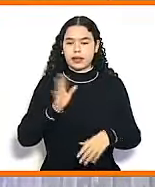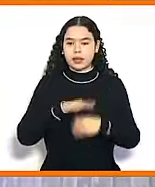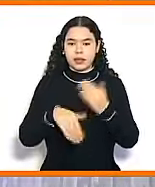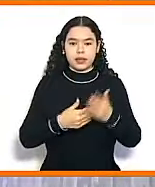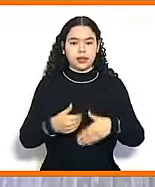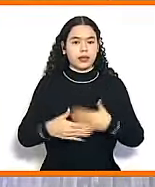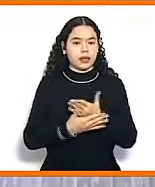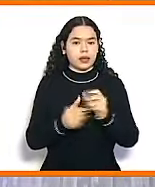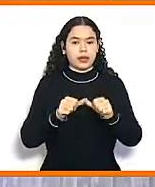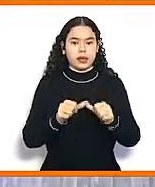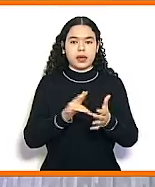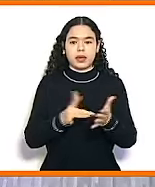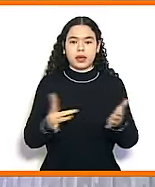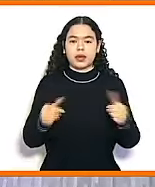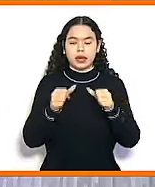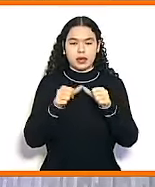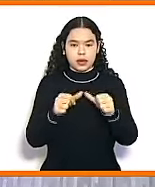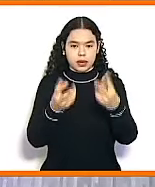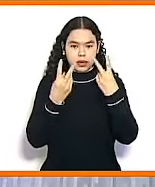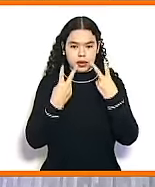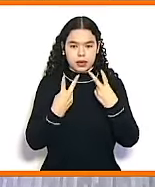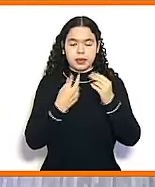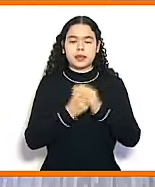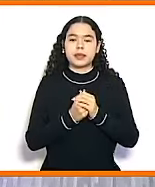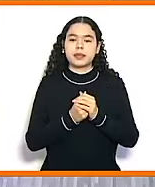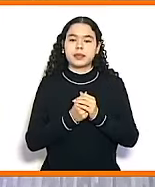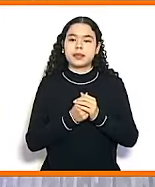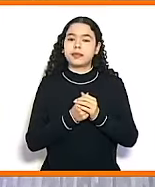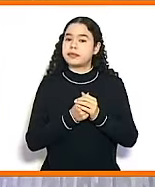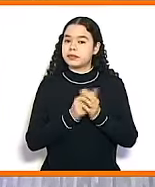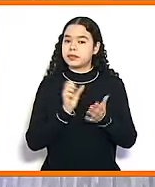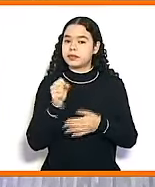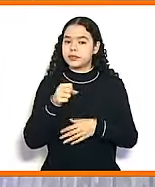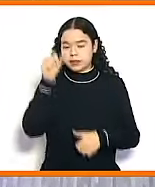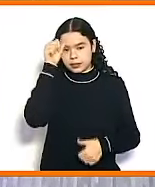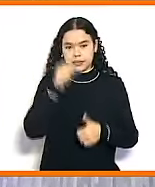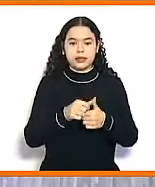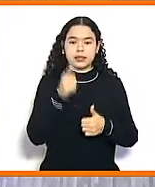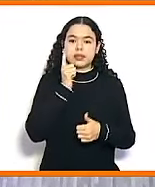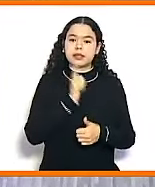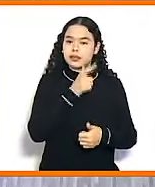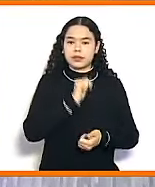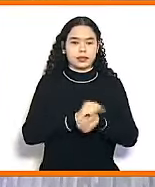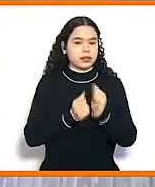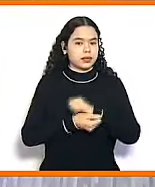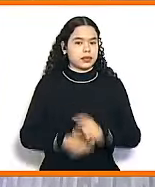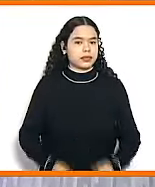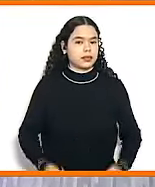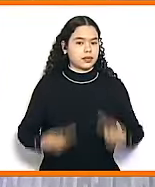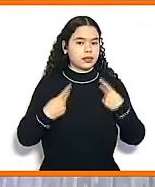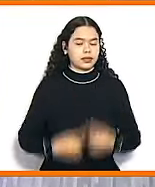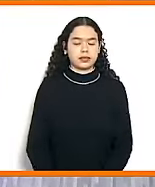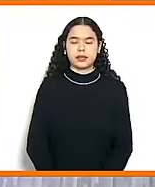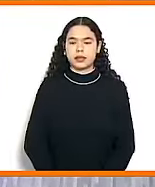como siempre Agradeciendo su fiel sintonía Así es Marbella Recuerda que loto te cambia la